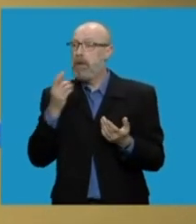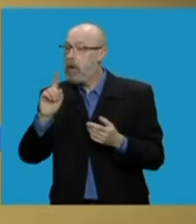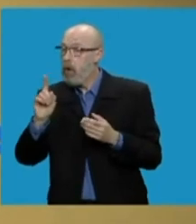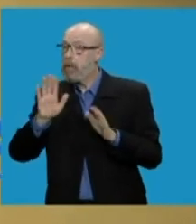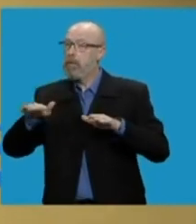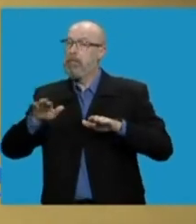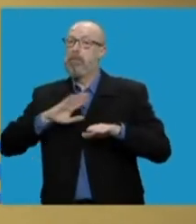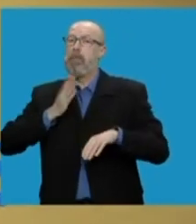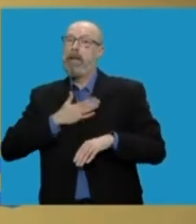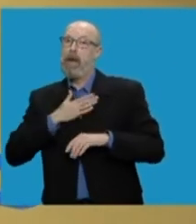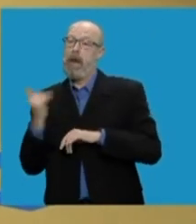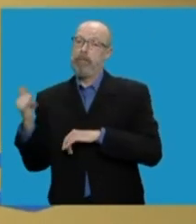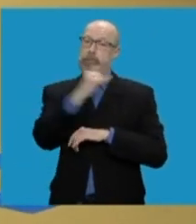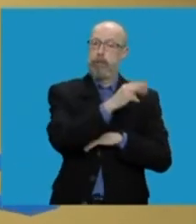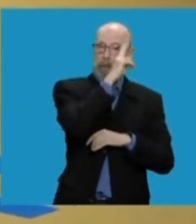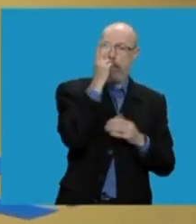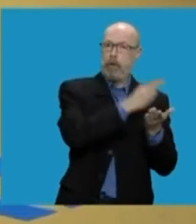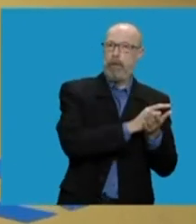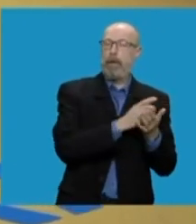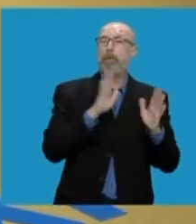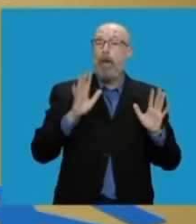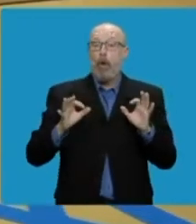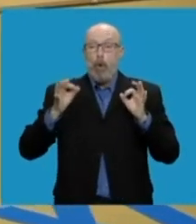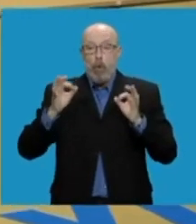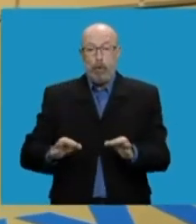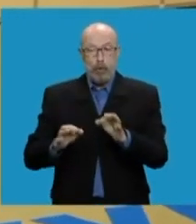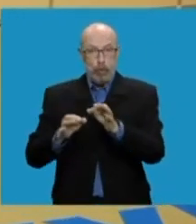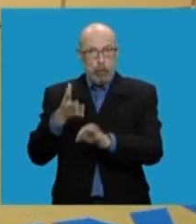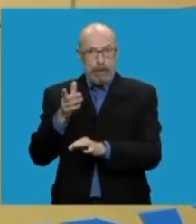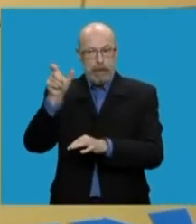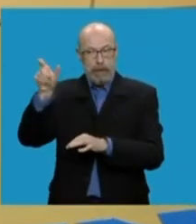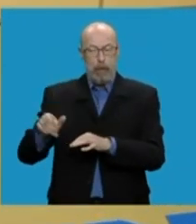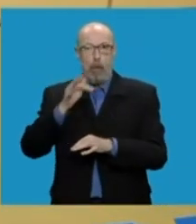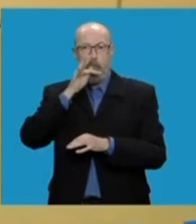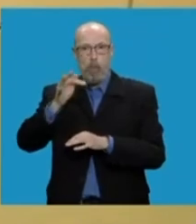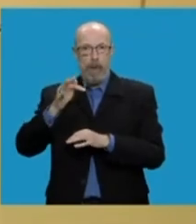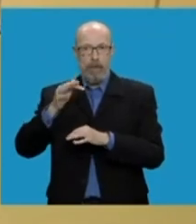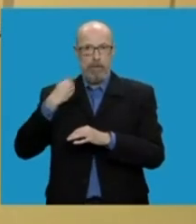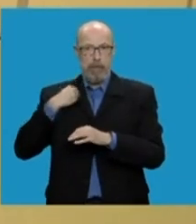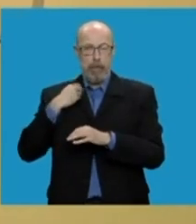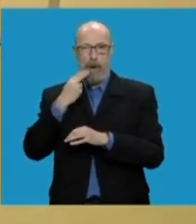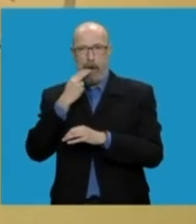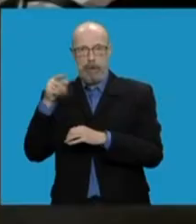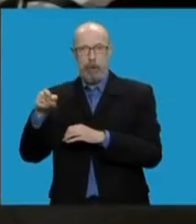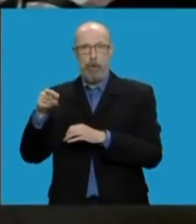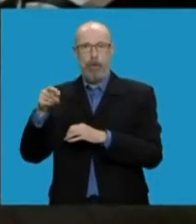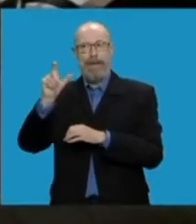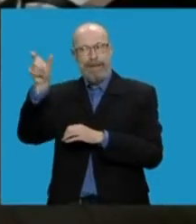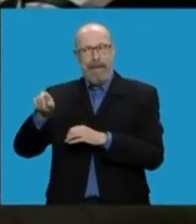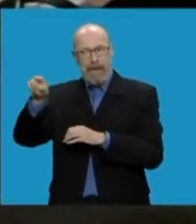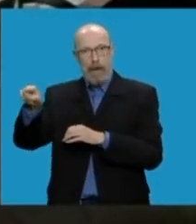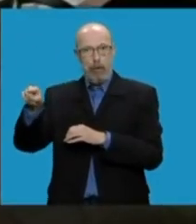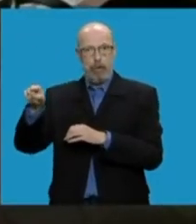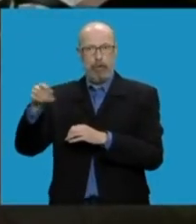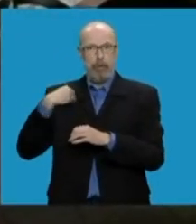¿no? Pero tuve la suerte de que el juez árbitro del Giro de Italia era un italiano que había sido juez